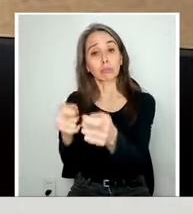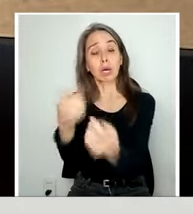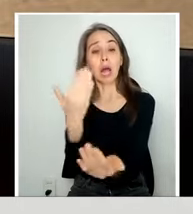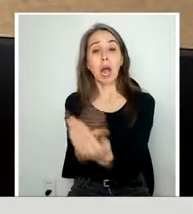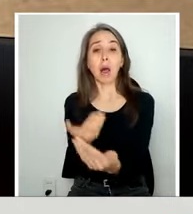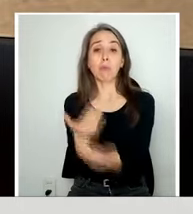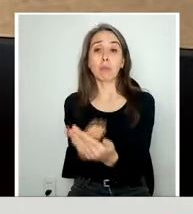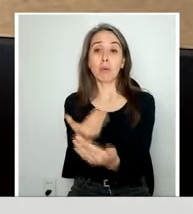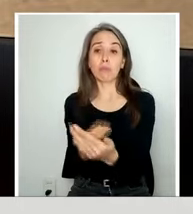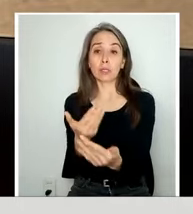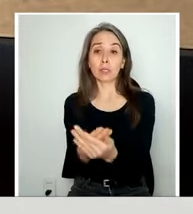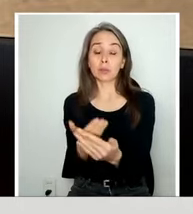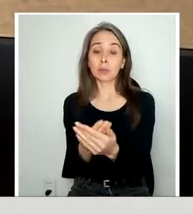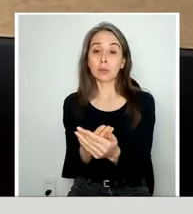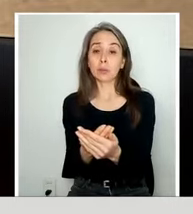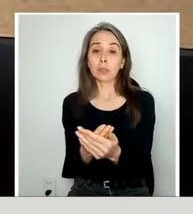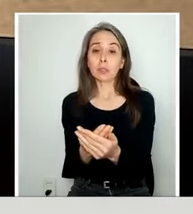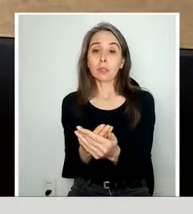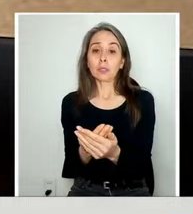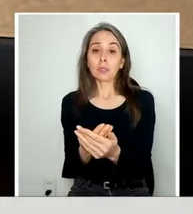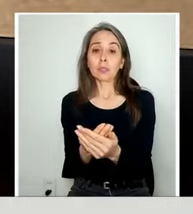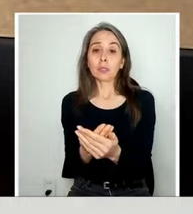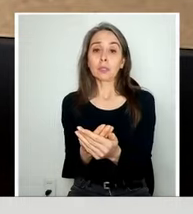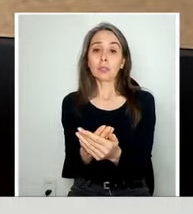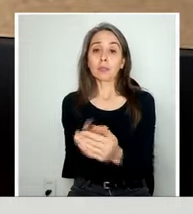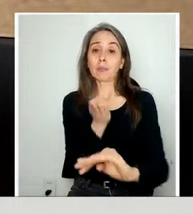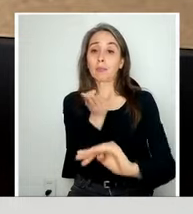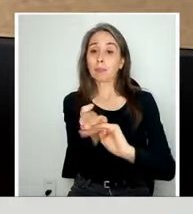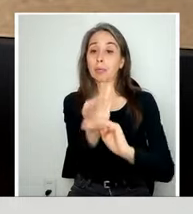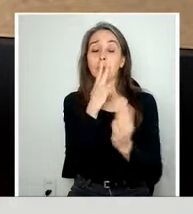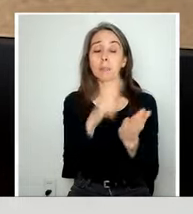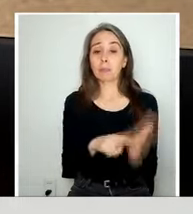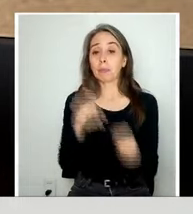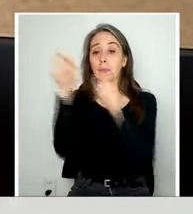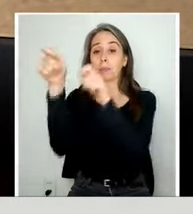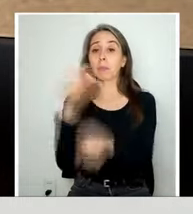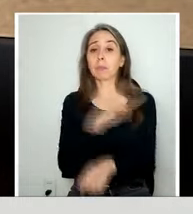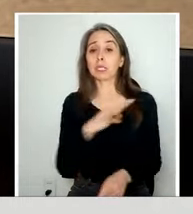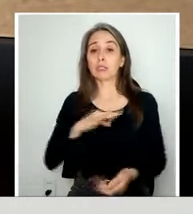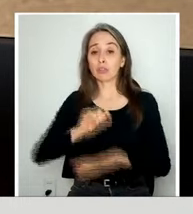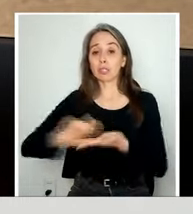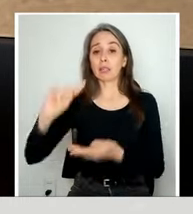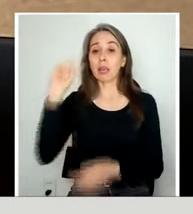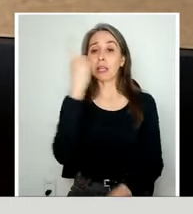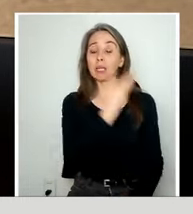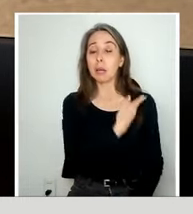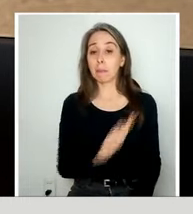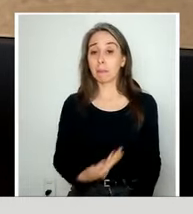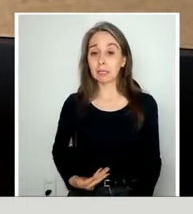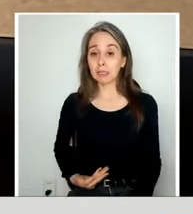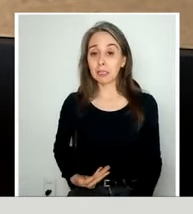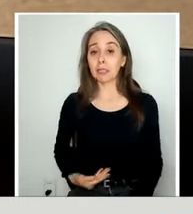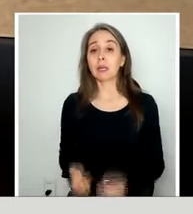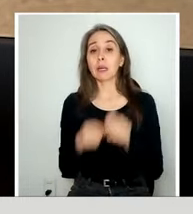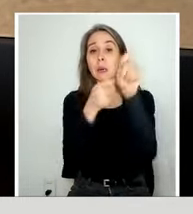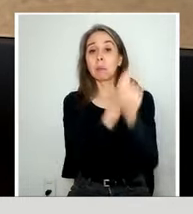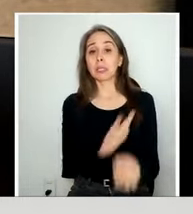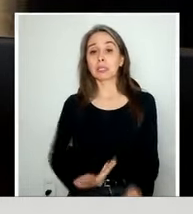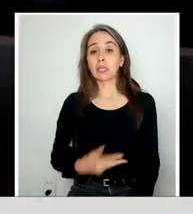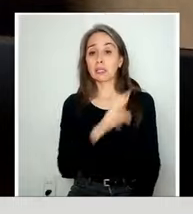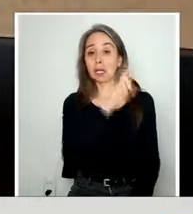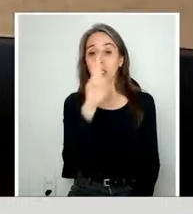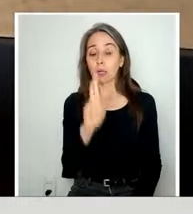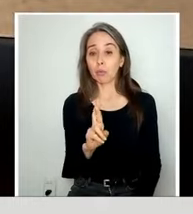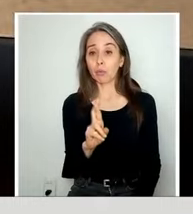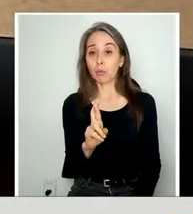por en esta misma intervención de pedirle un oficio para que vaya al ministro secretario general de la presidencia o al presidente de la república para que le ponga